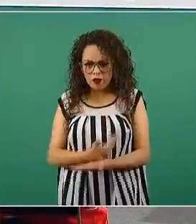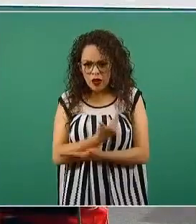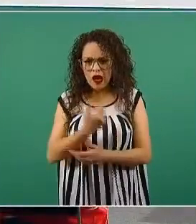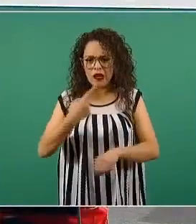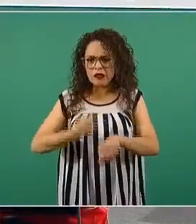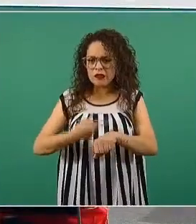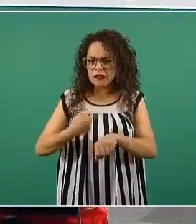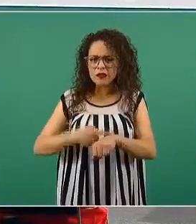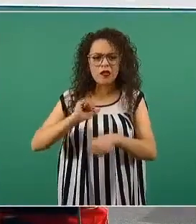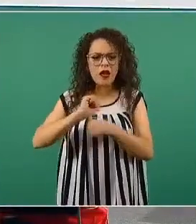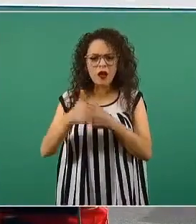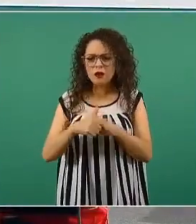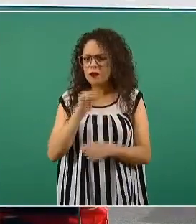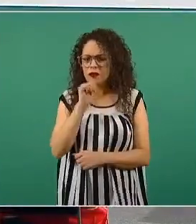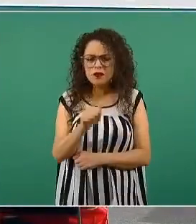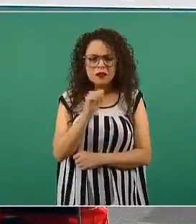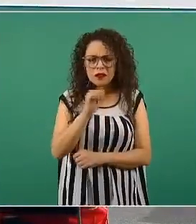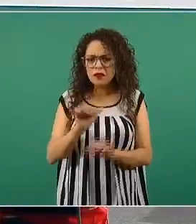favor.